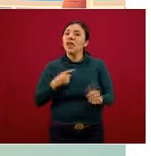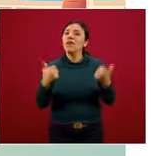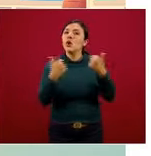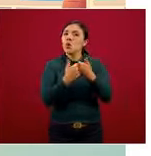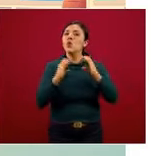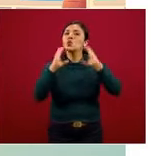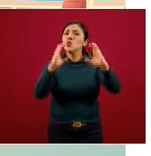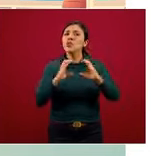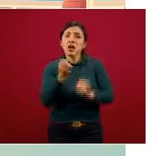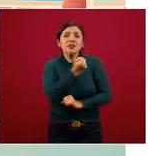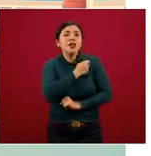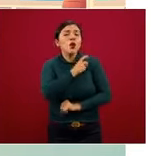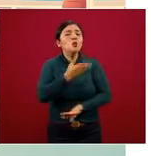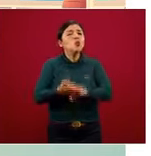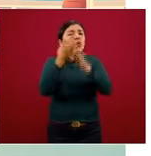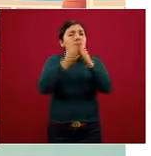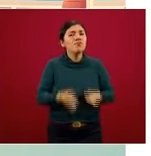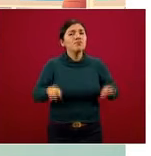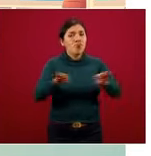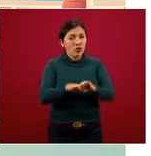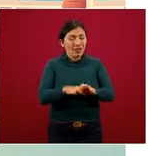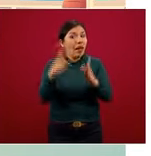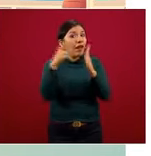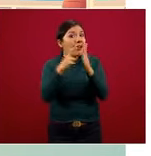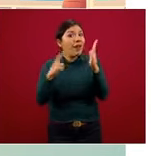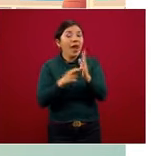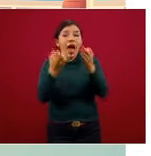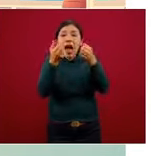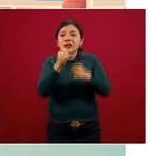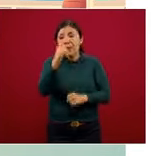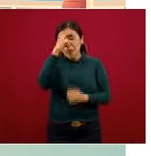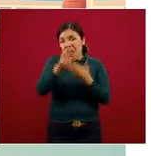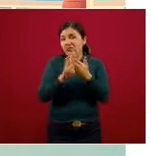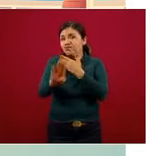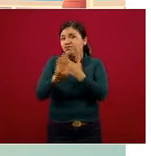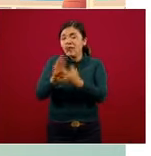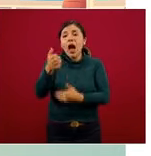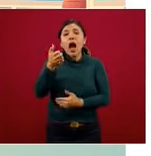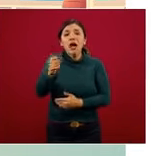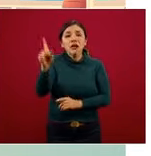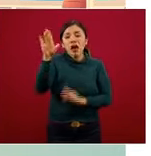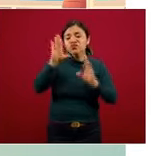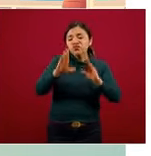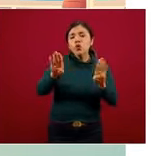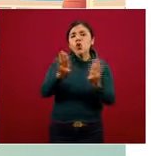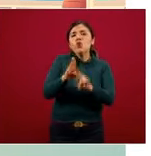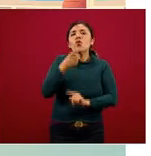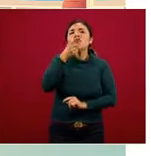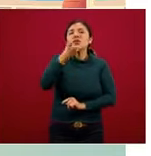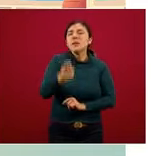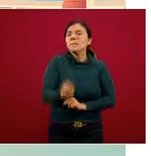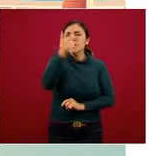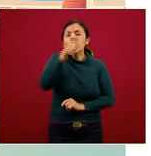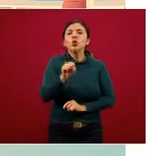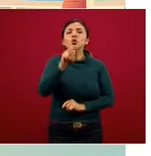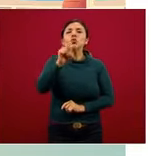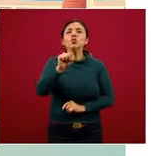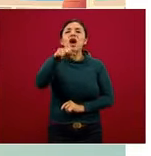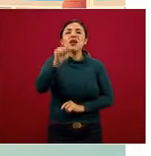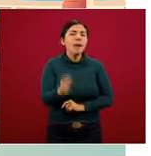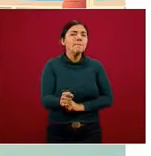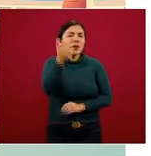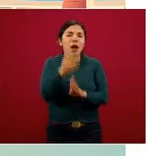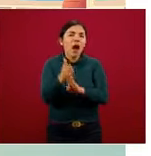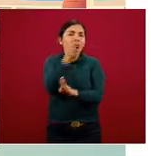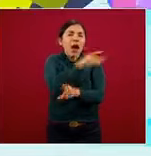estas medidas sanitarias muy importantes. Son las reglas básicas de prevención que nos ha enseñado su sana distancia desde el principio de la